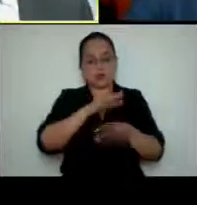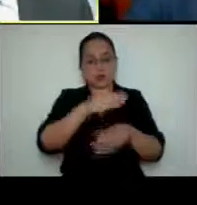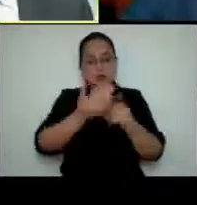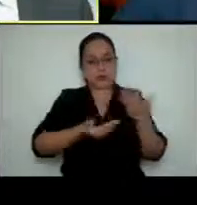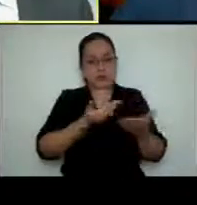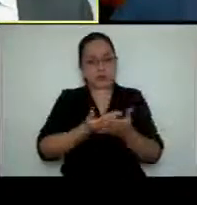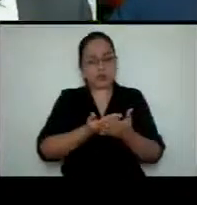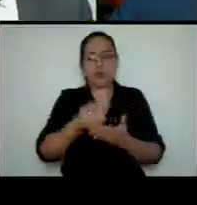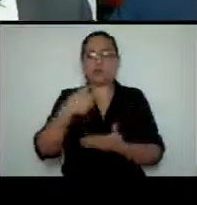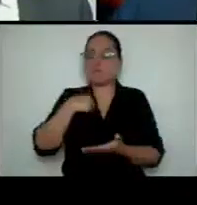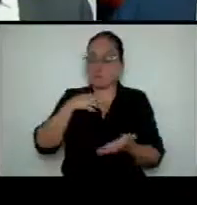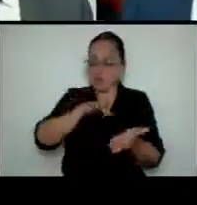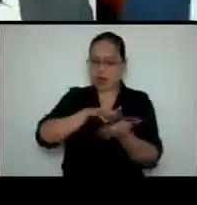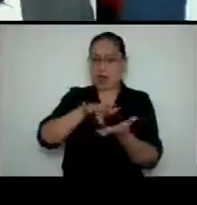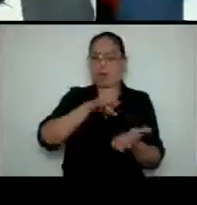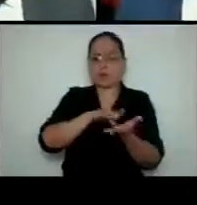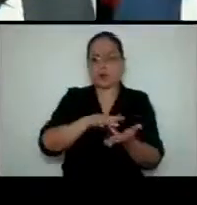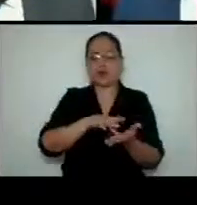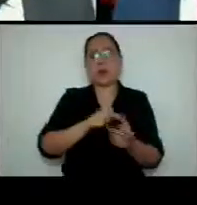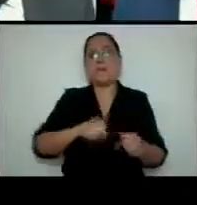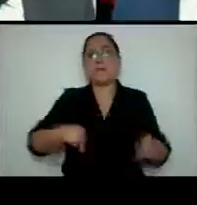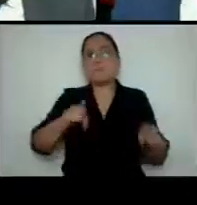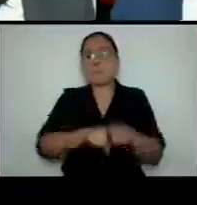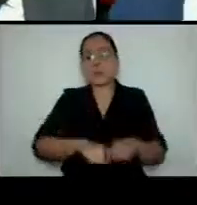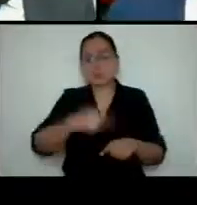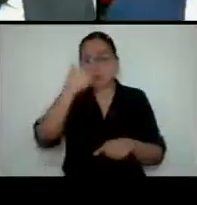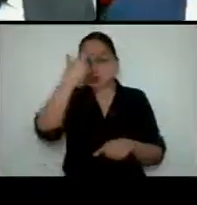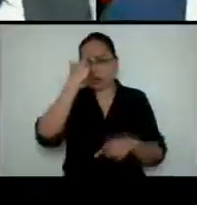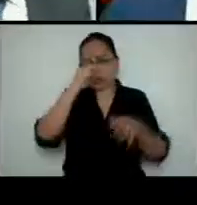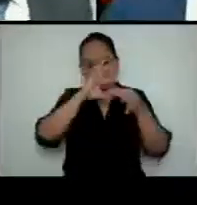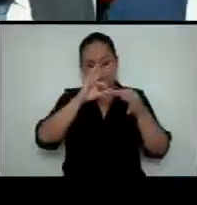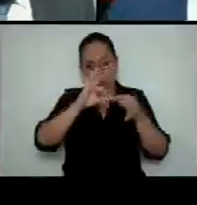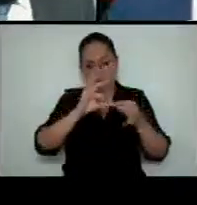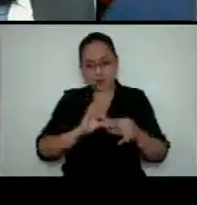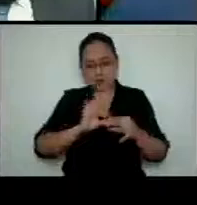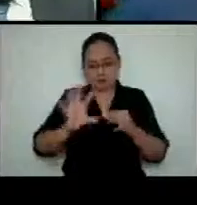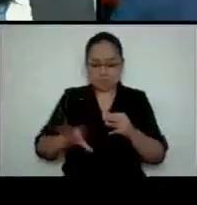la propuesta y el voto razonado que comenté.